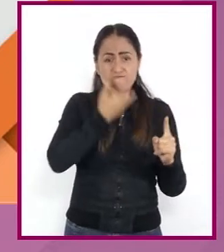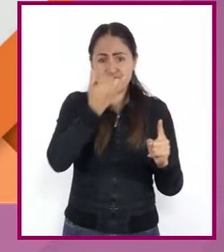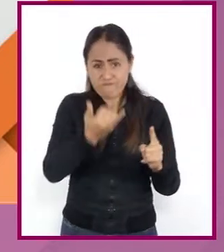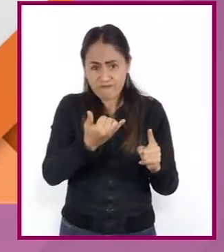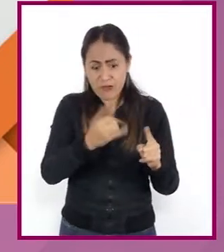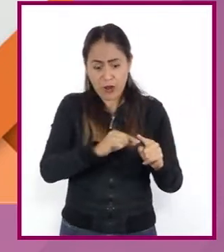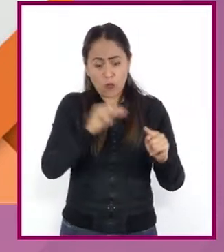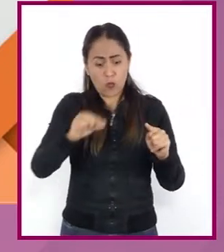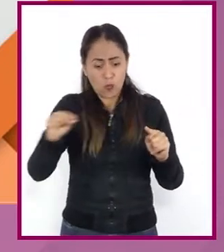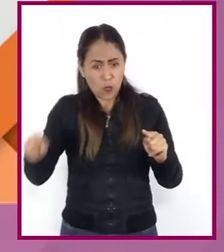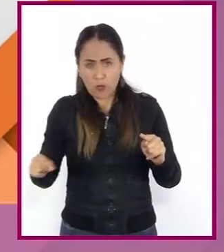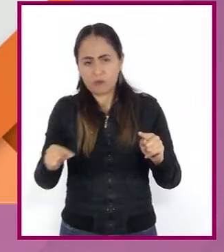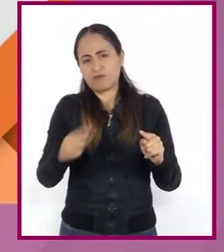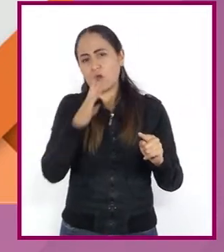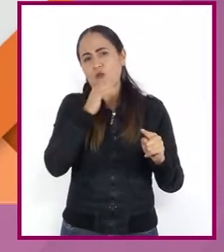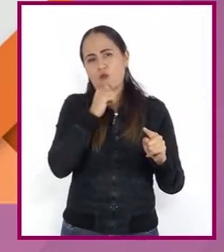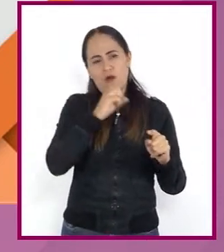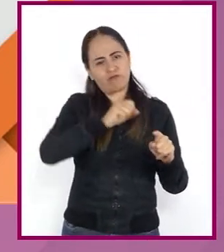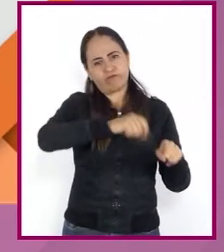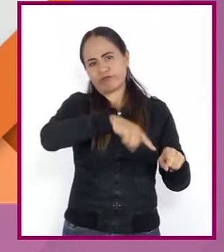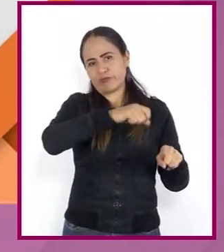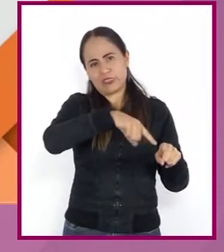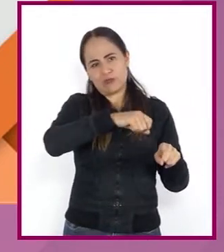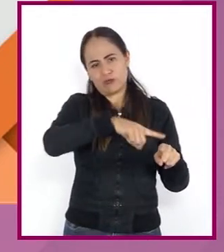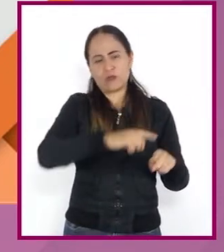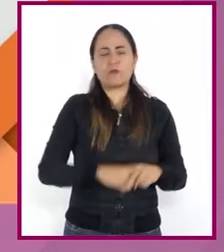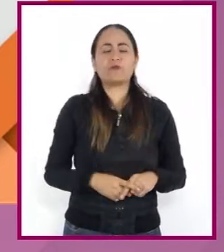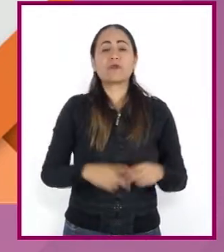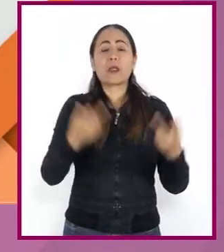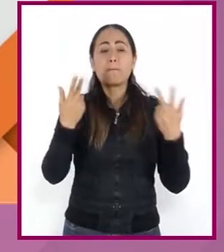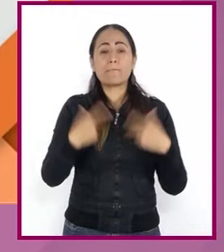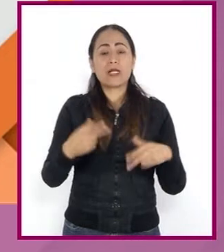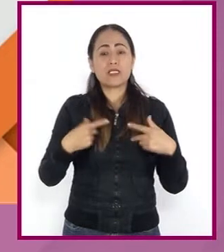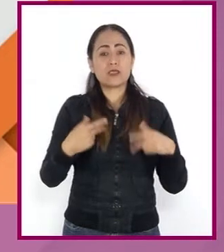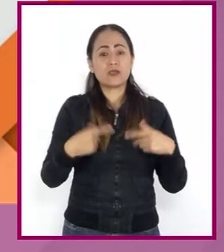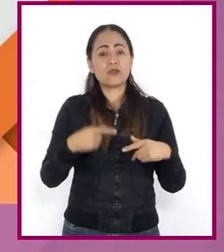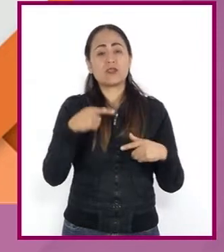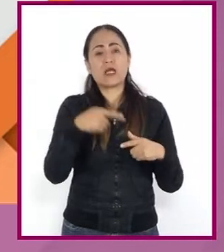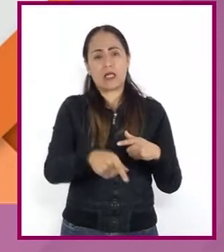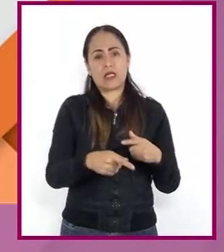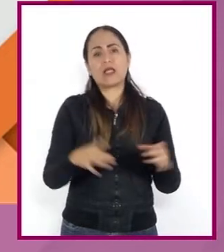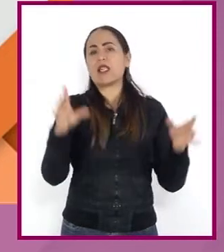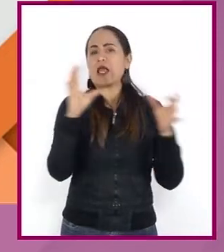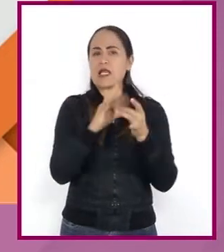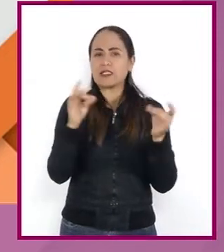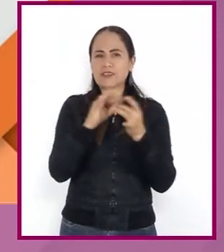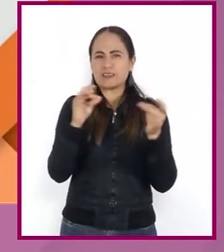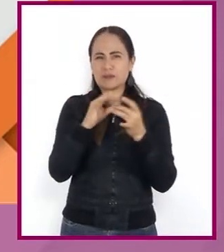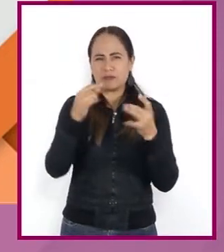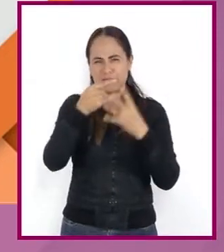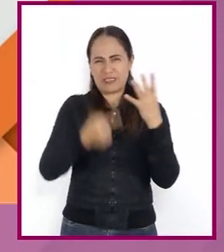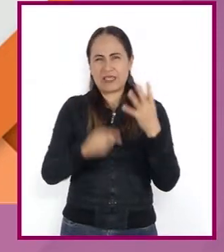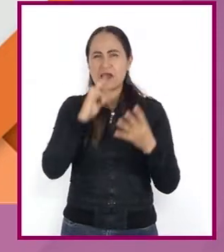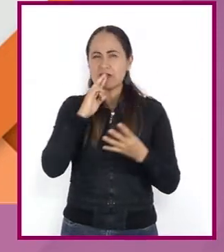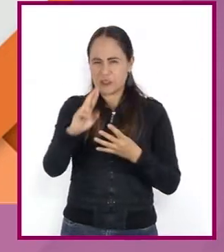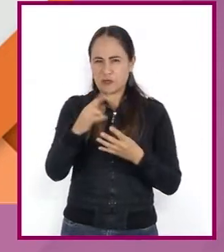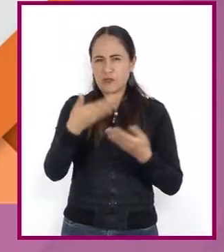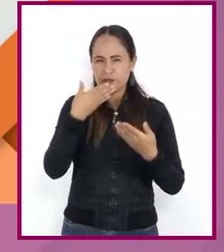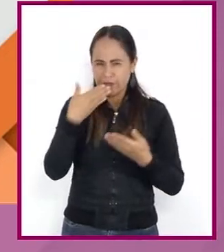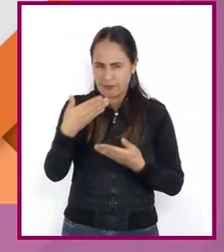de posición en el tablero y el moderador retroalimenta en favor de la respuesta